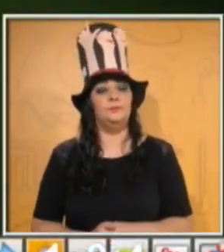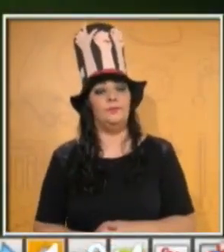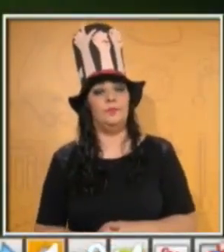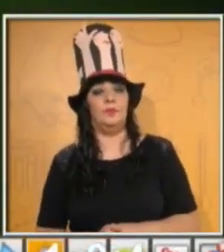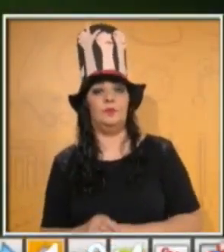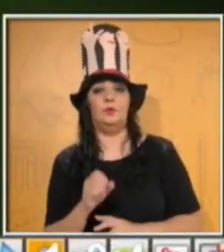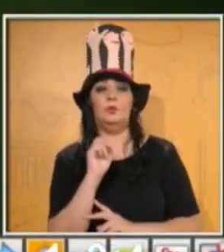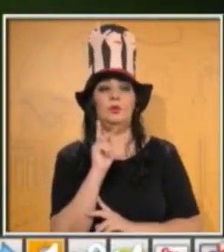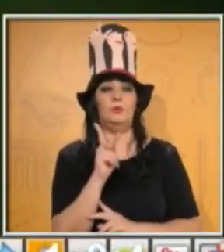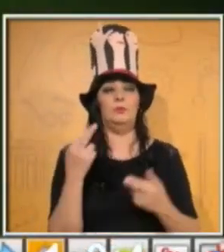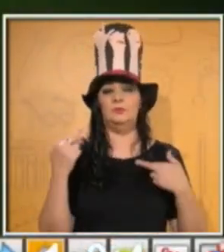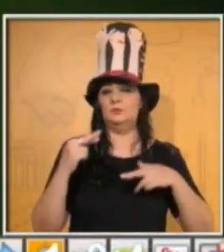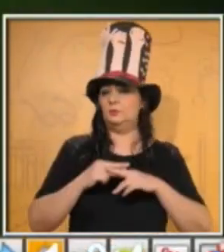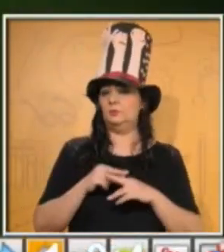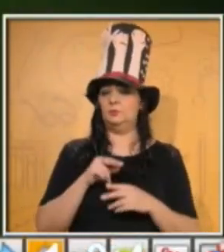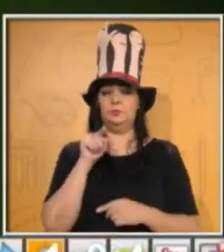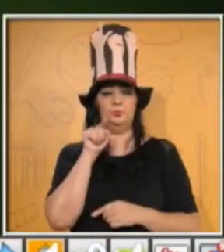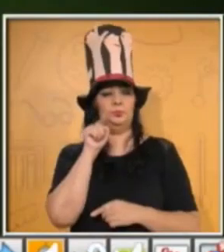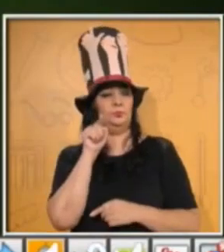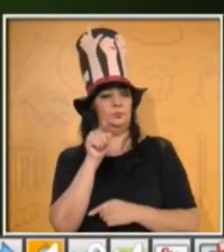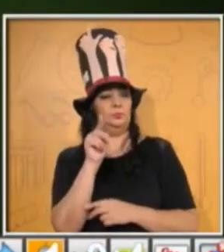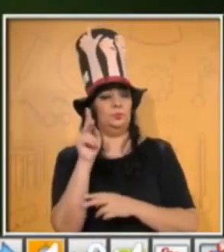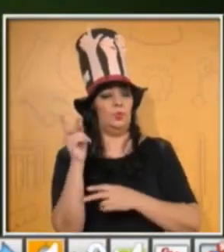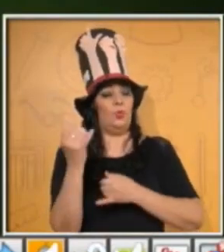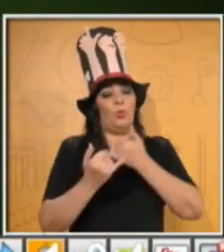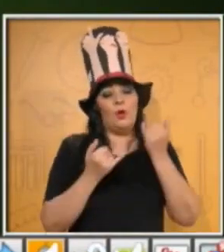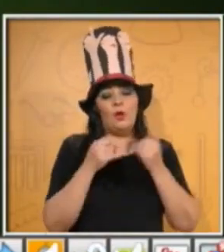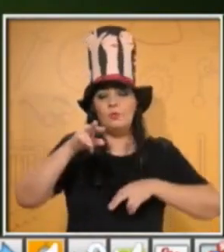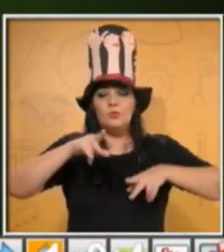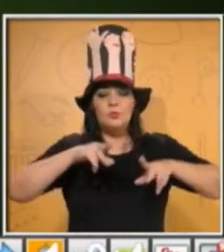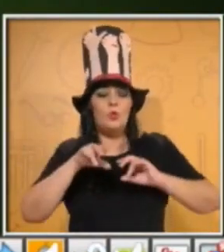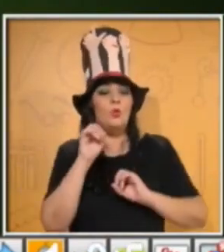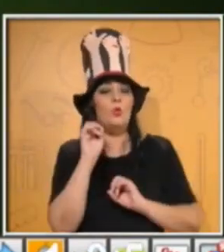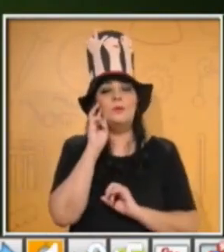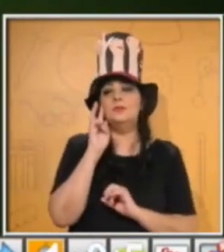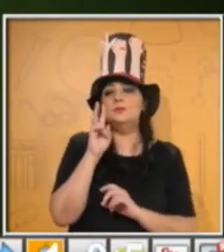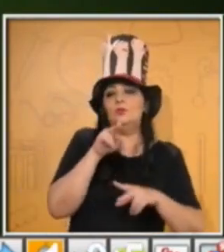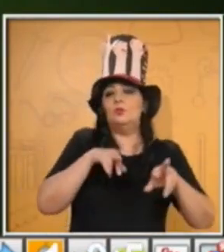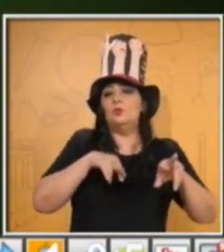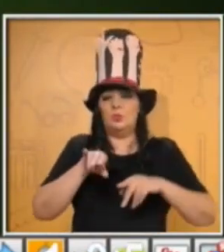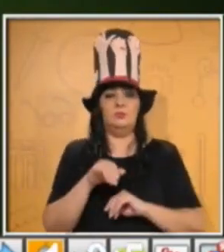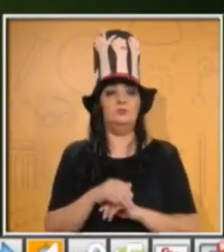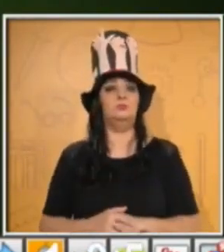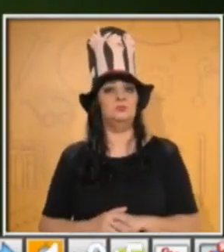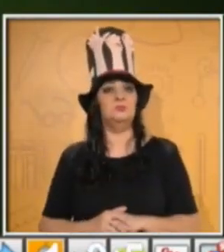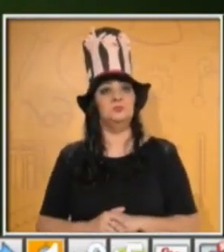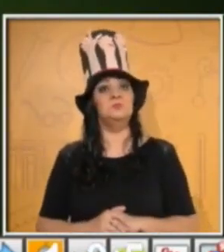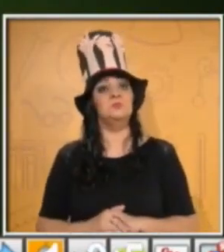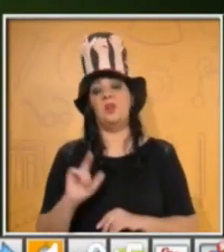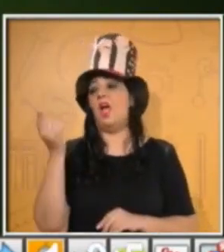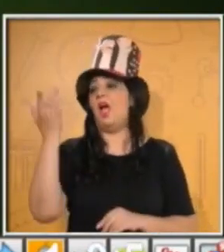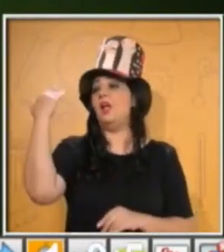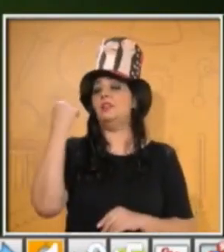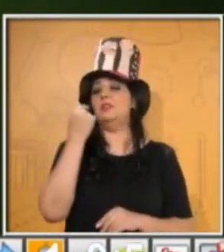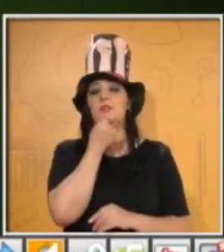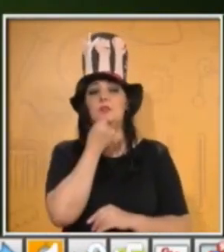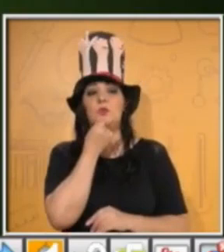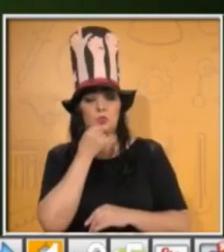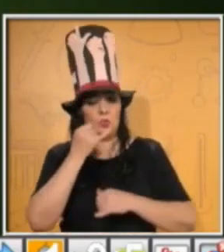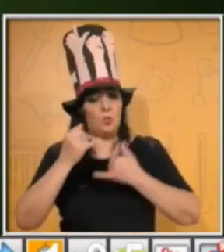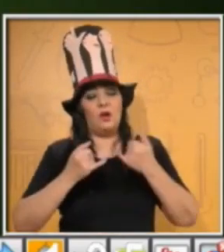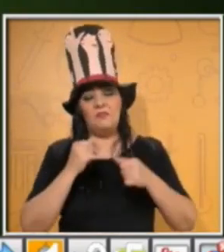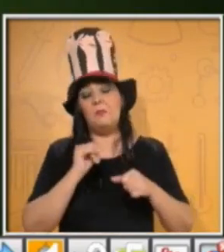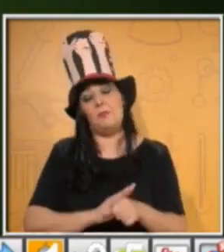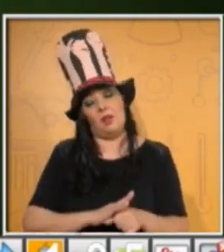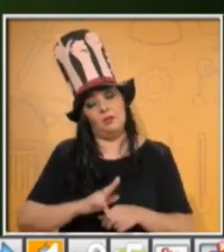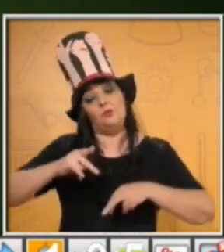Ok, maestro, ¿alguna vez usted ha jugado fútbol o ha visto algún partido? Sí, cuando niño yo jugaba fútbol más que ahora